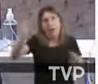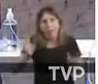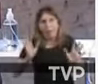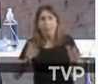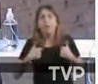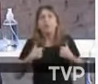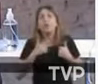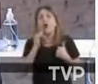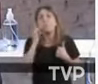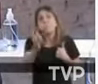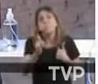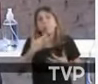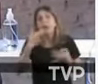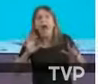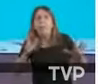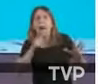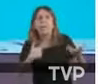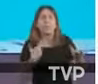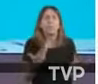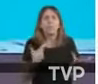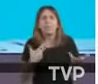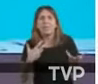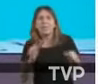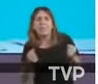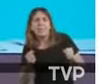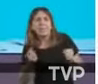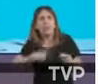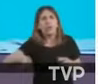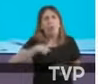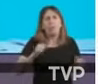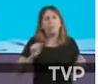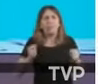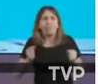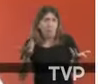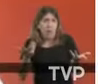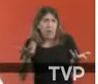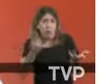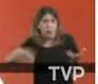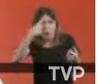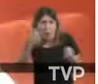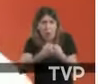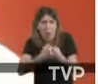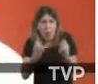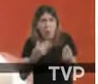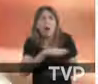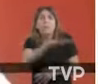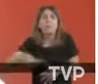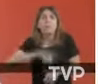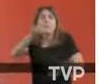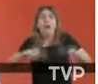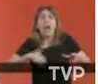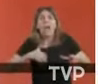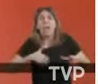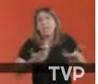diciendo una verdad incómoda, incómoda, y que creo que estamos todos de acuerdo, porque el pueblo argentino, y de mil